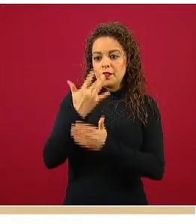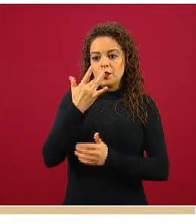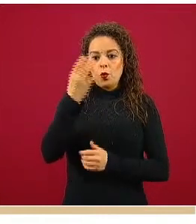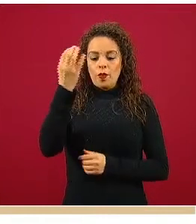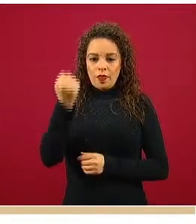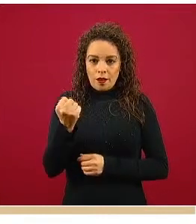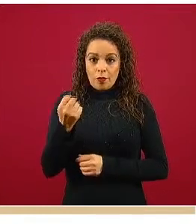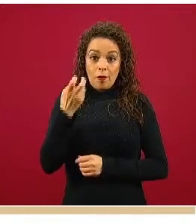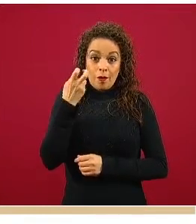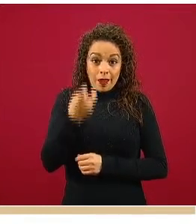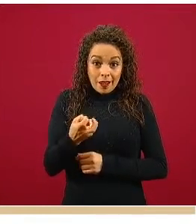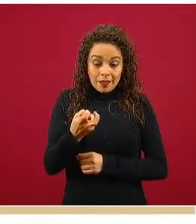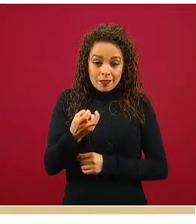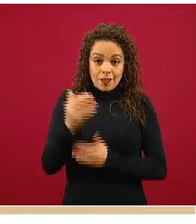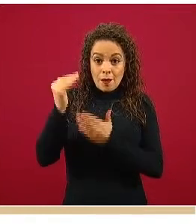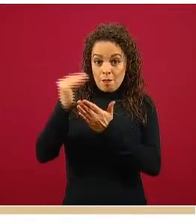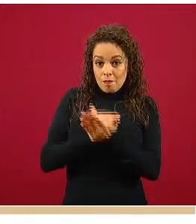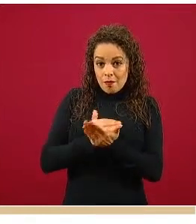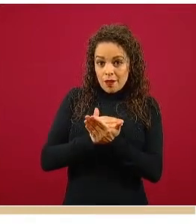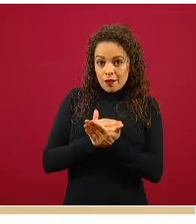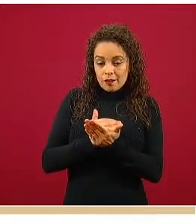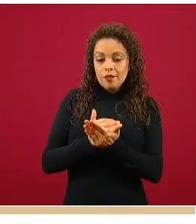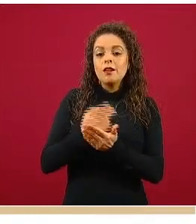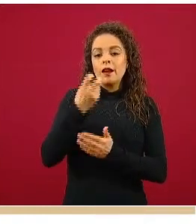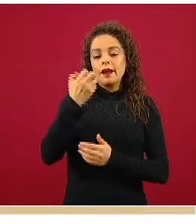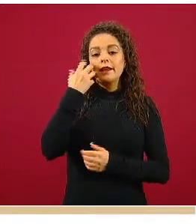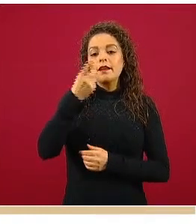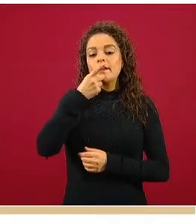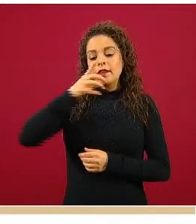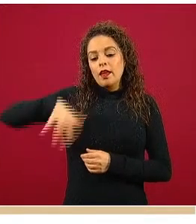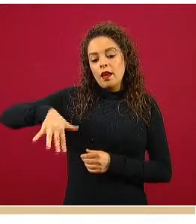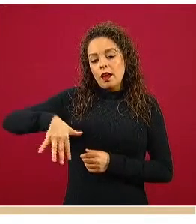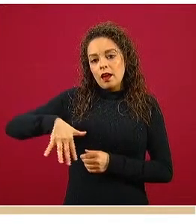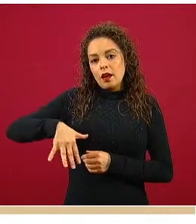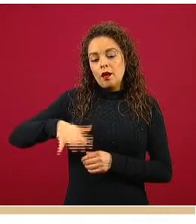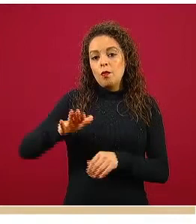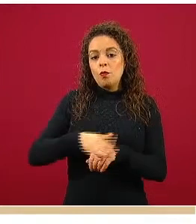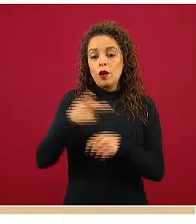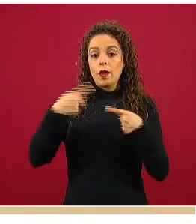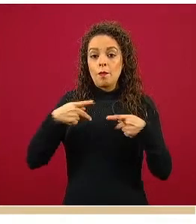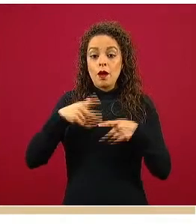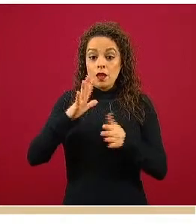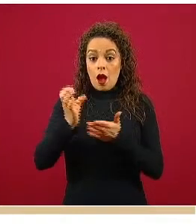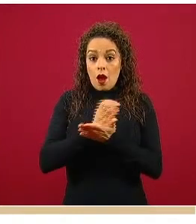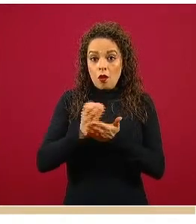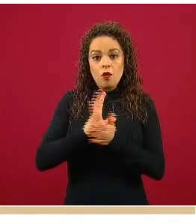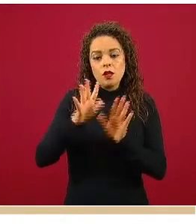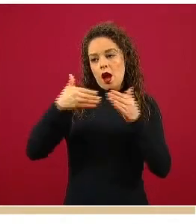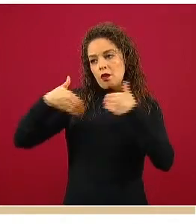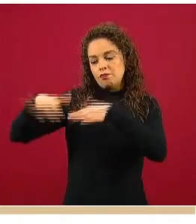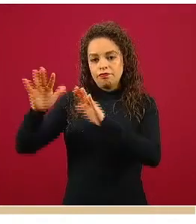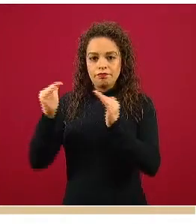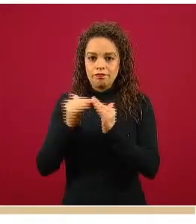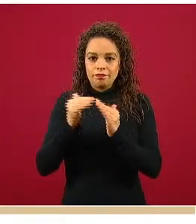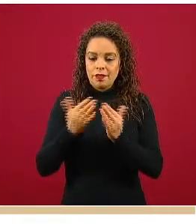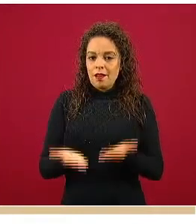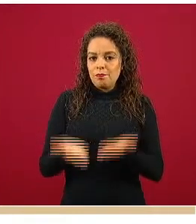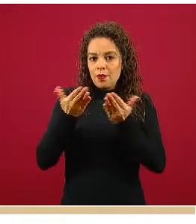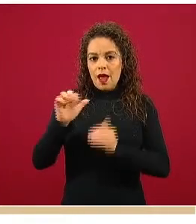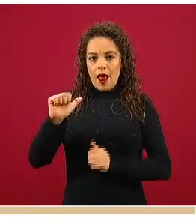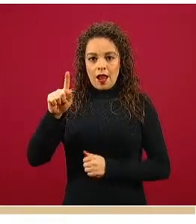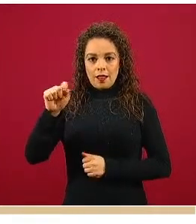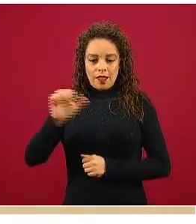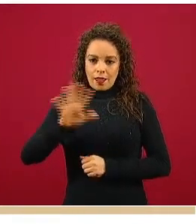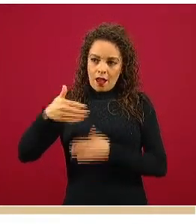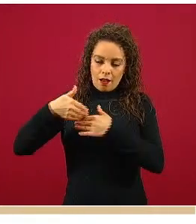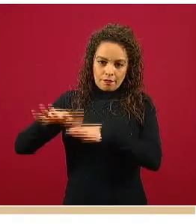esta disminución tiene que ver precisamente con lo que acabo de mencionar. Por un lado las altas, pero por otro lado, y es un trabajo que estuvo precisamente